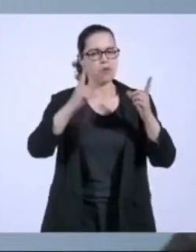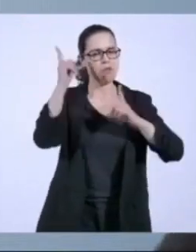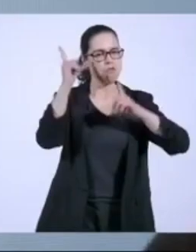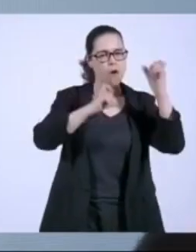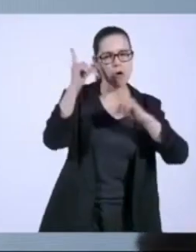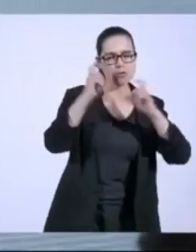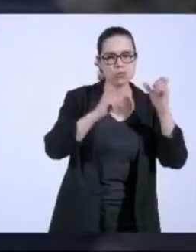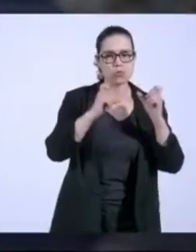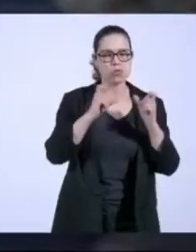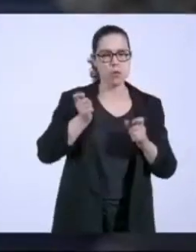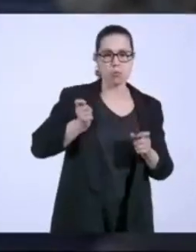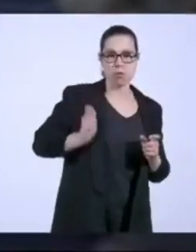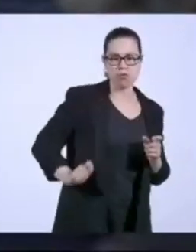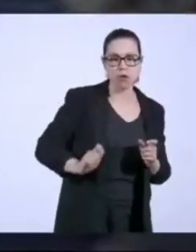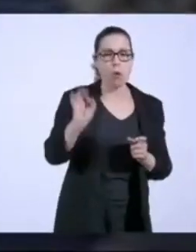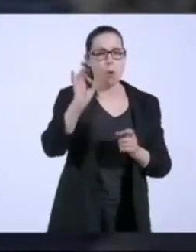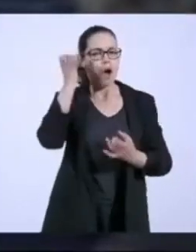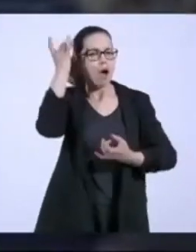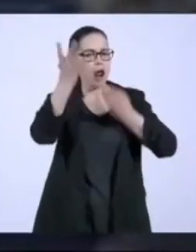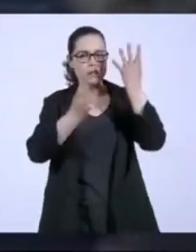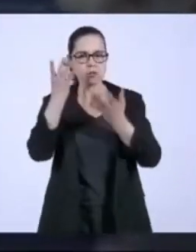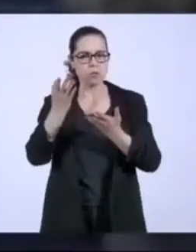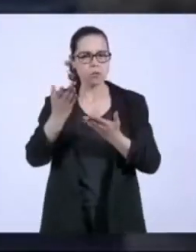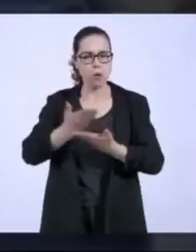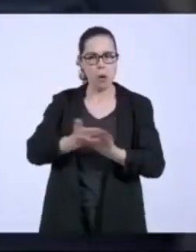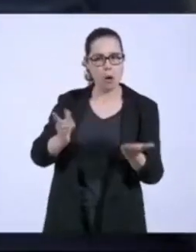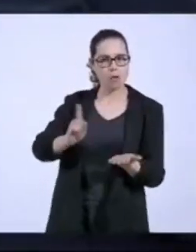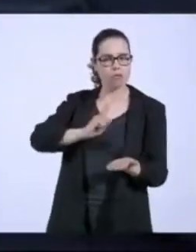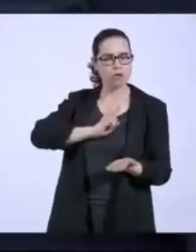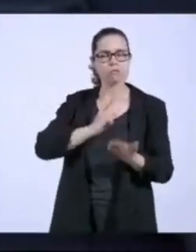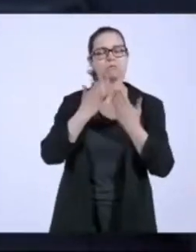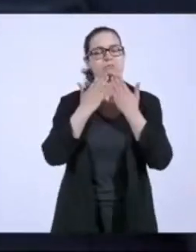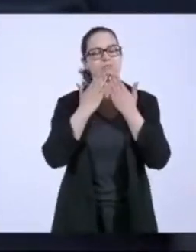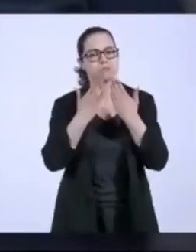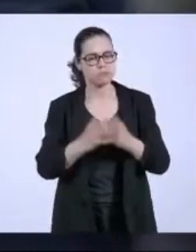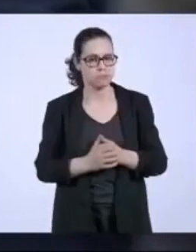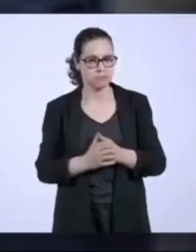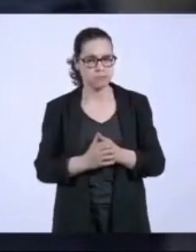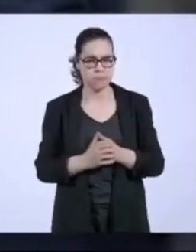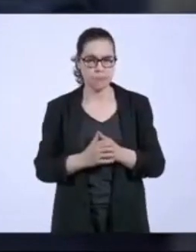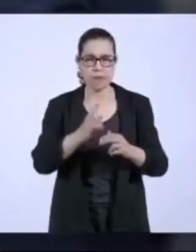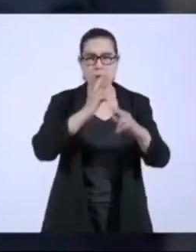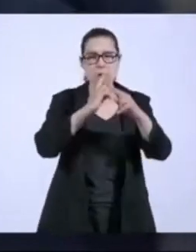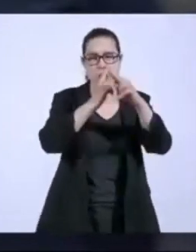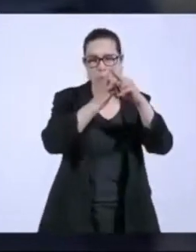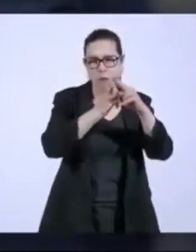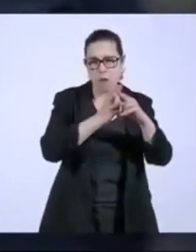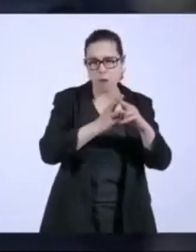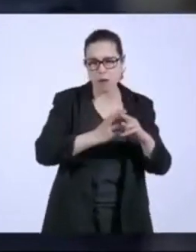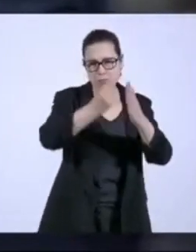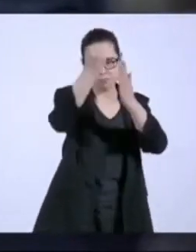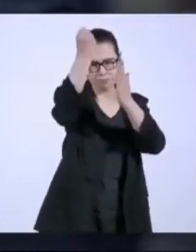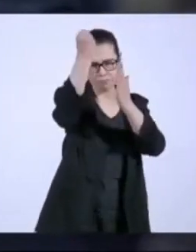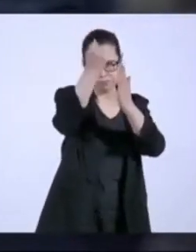profesional como no creativo. É esta unha larga lista de nomes que, por non faltar a ninguén,